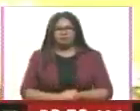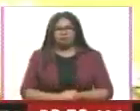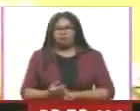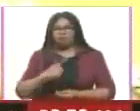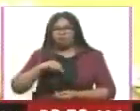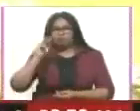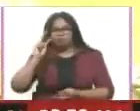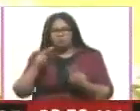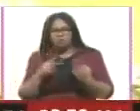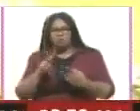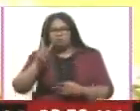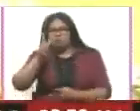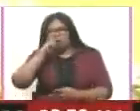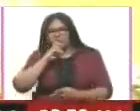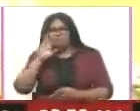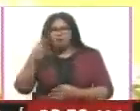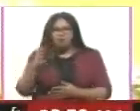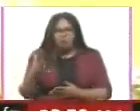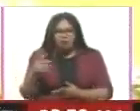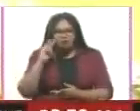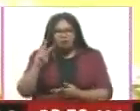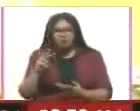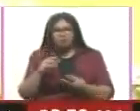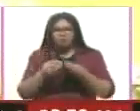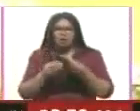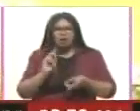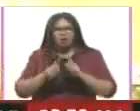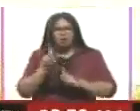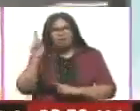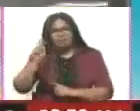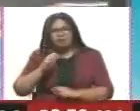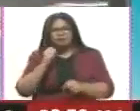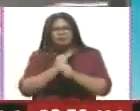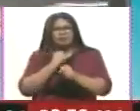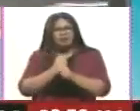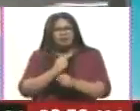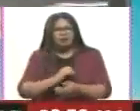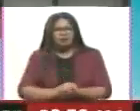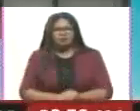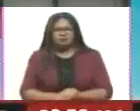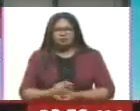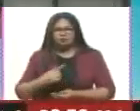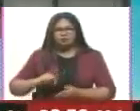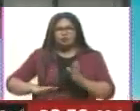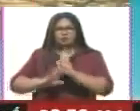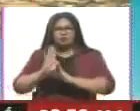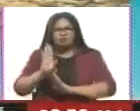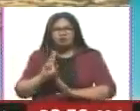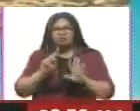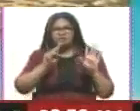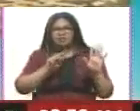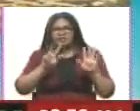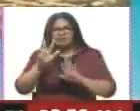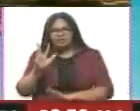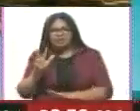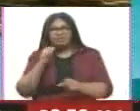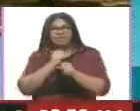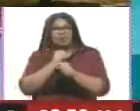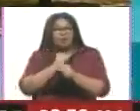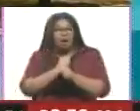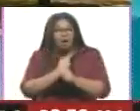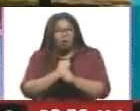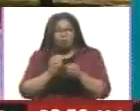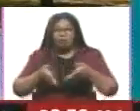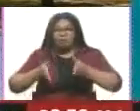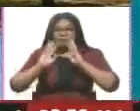en estos casi 2 años que tenemos, 21 meses de trabajo, hemos desarrollado 63 obras en diferentes edificios